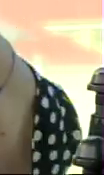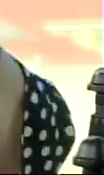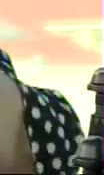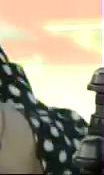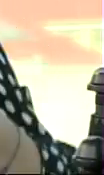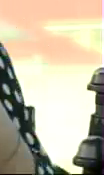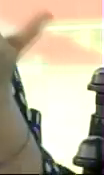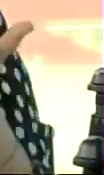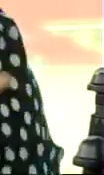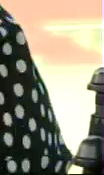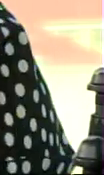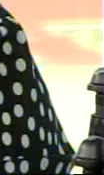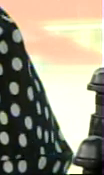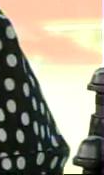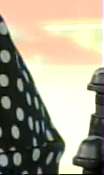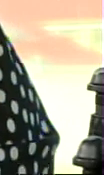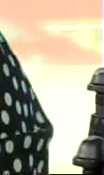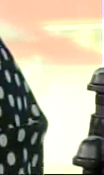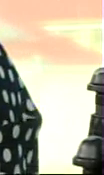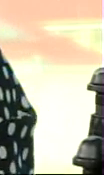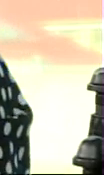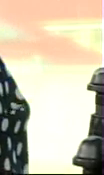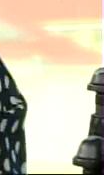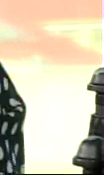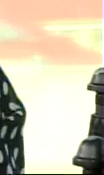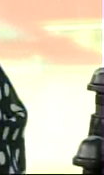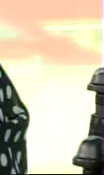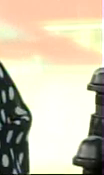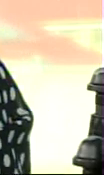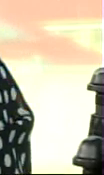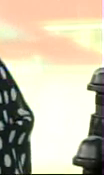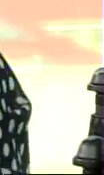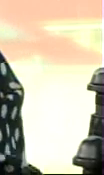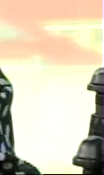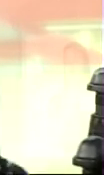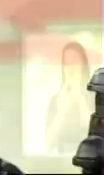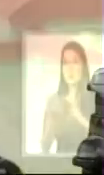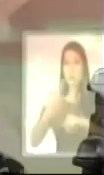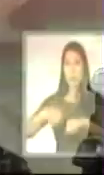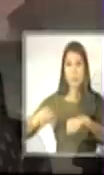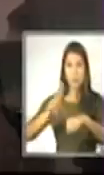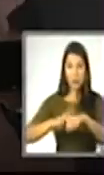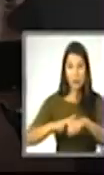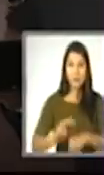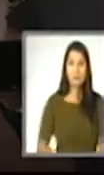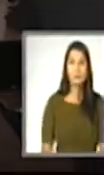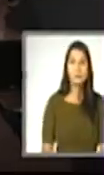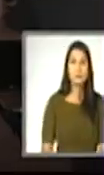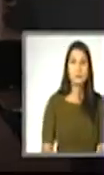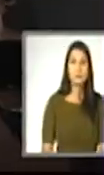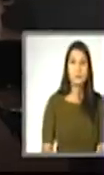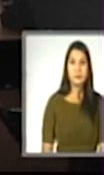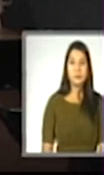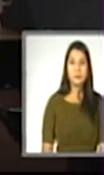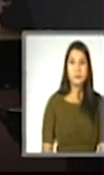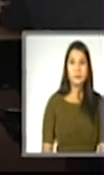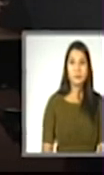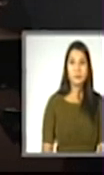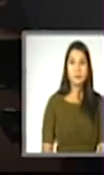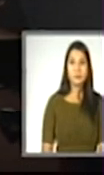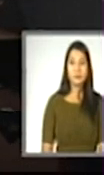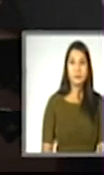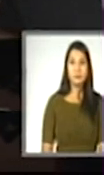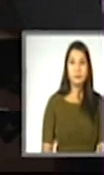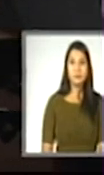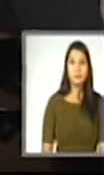verdadero, se registra inconscientemente aquello que resulta falso, aunque no necesariamente corresponda a la realidad, ¿no?